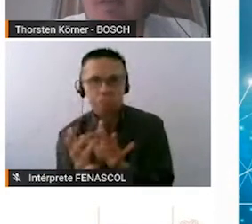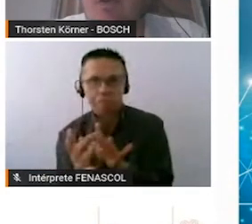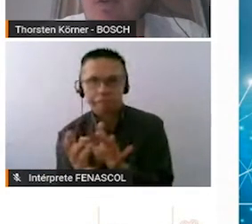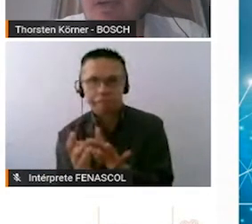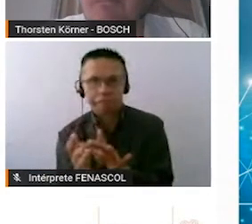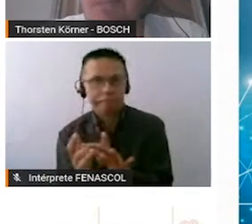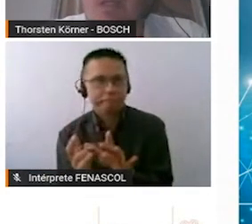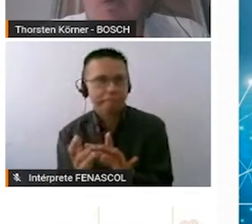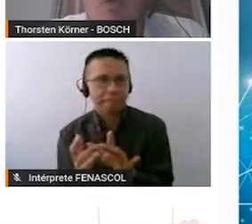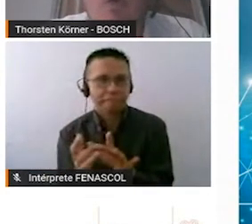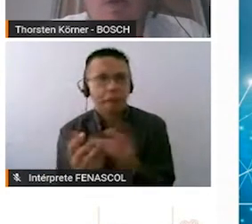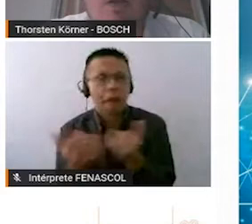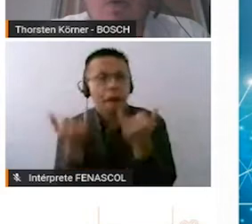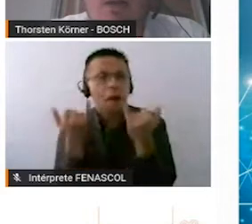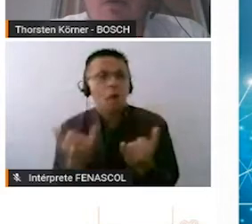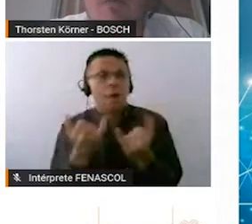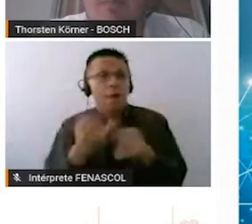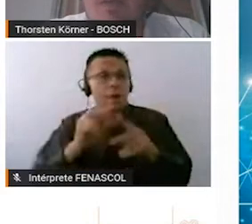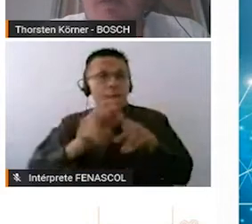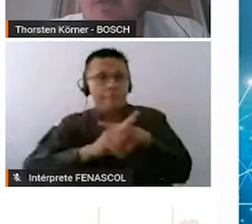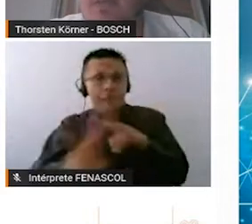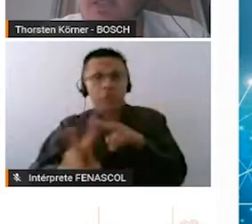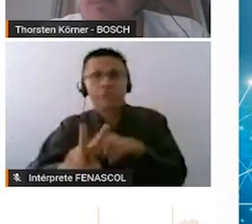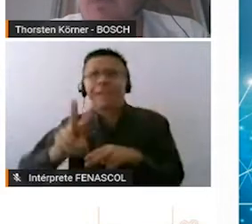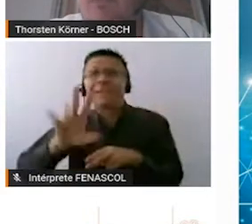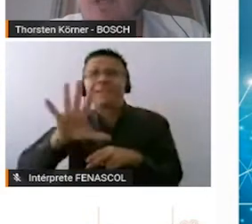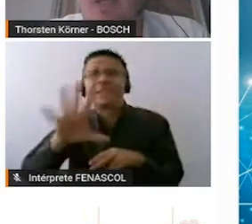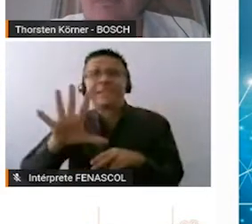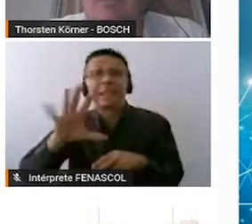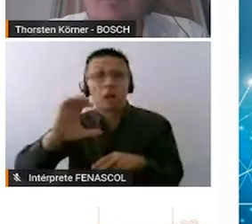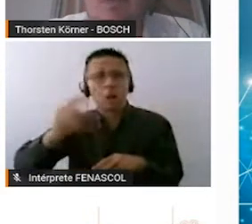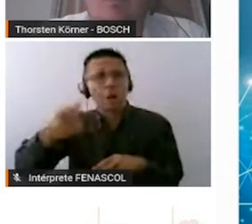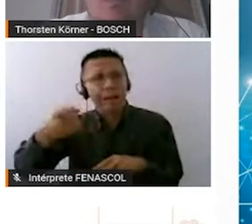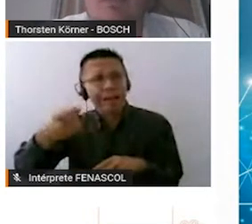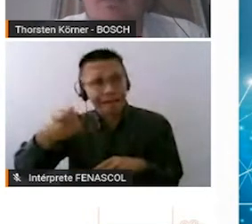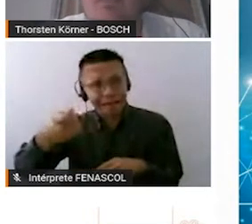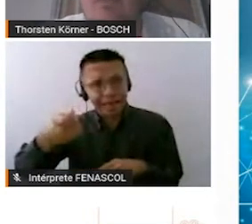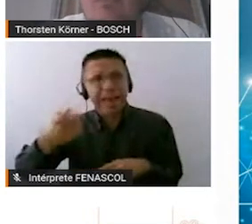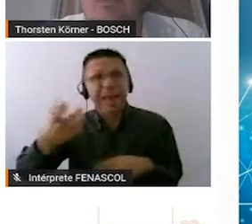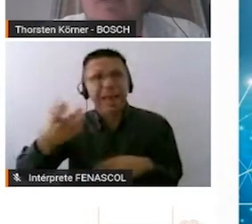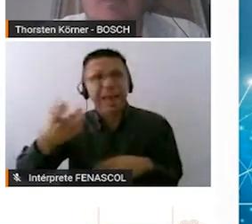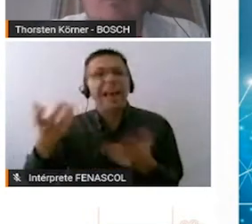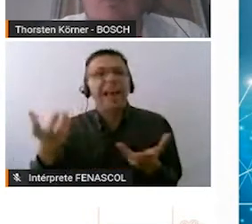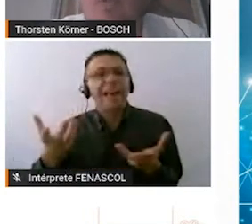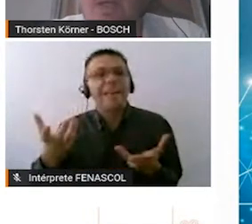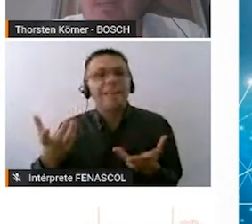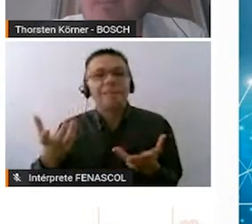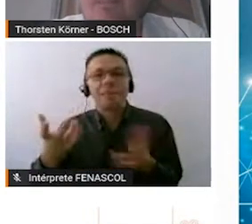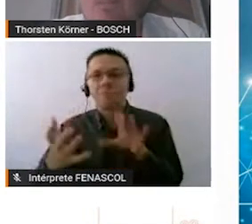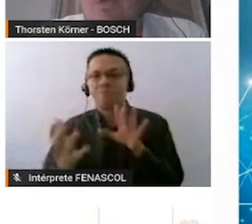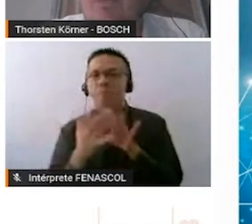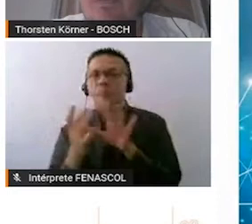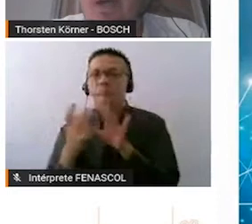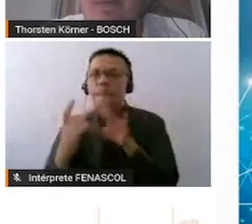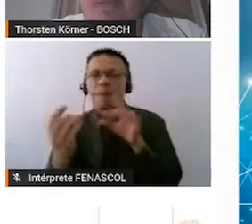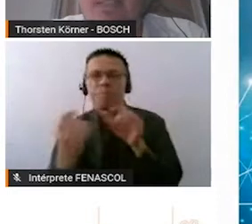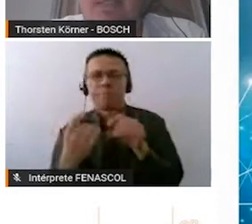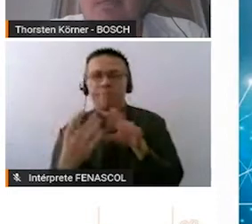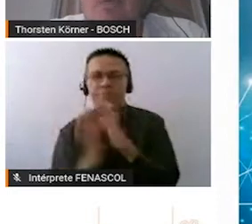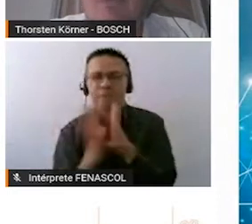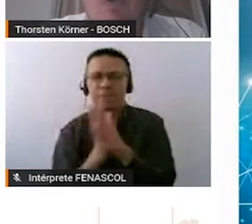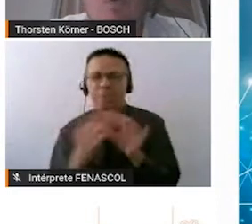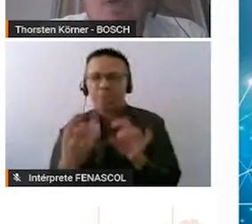velocidad 5G, con la cual obviamente permitimos que exista una interconexión de datos muy buena, muy